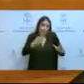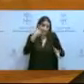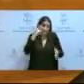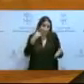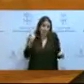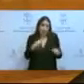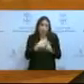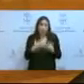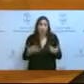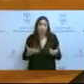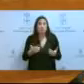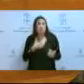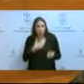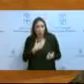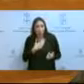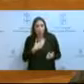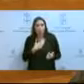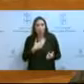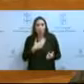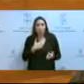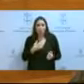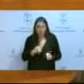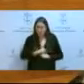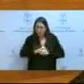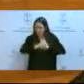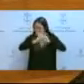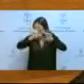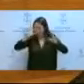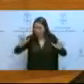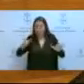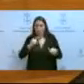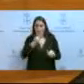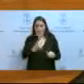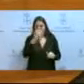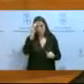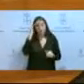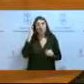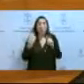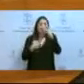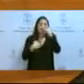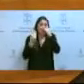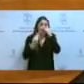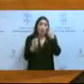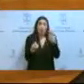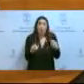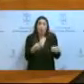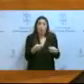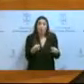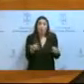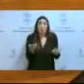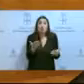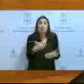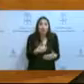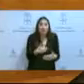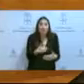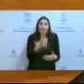dejé muy, muy claro que yo entiendo que no hay negociación cuando no hay